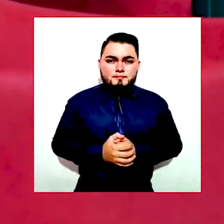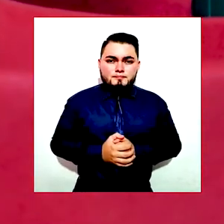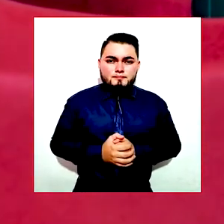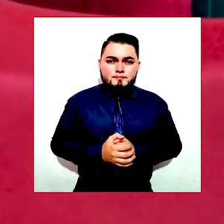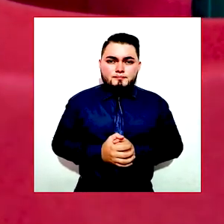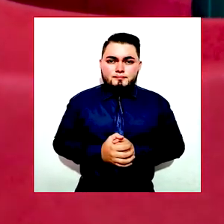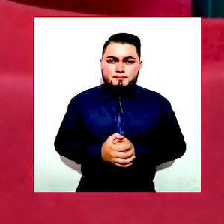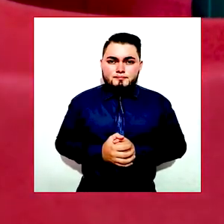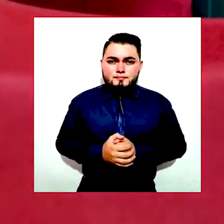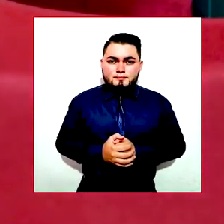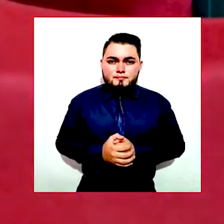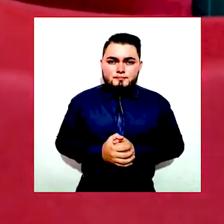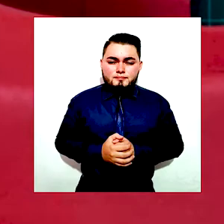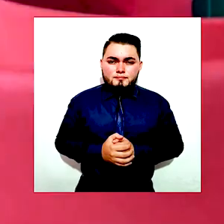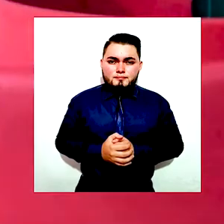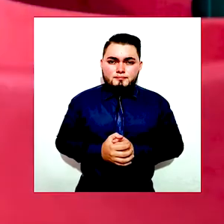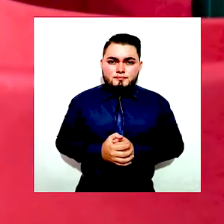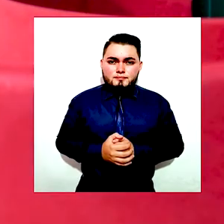que se rompa.